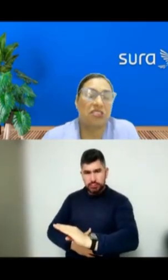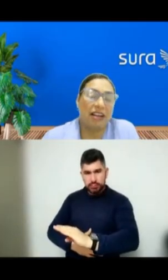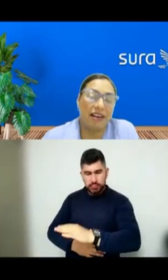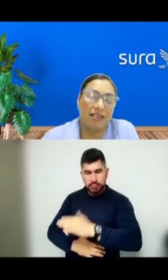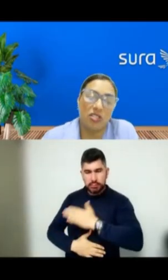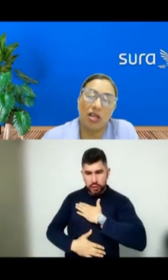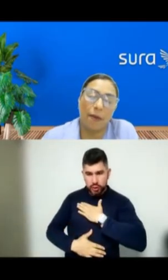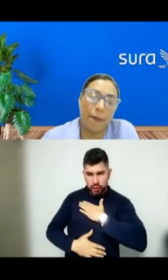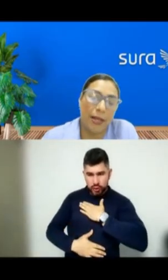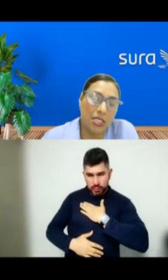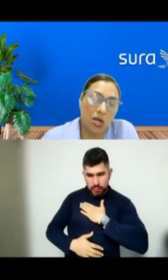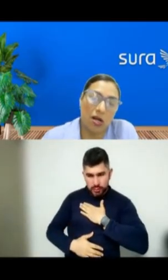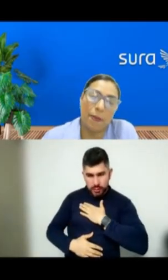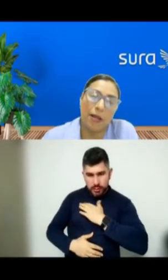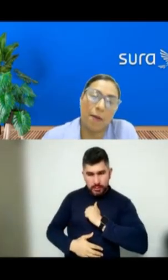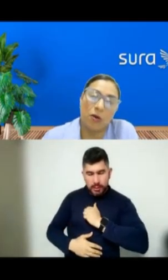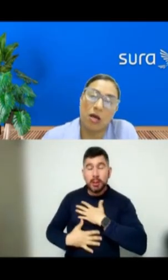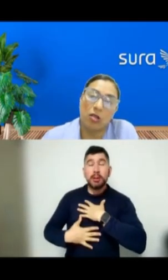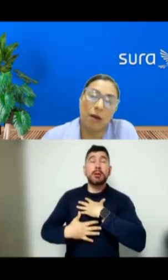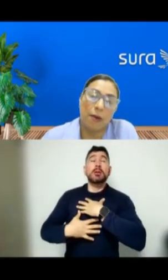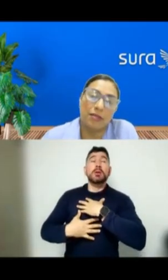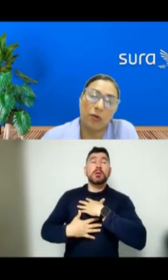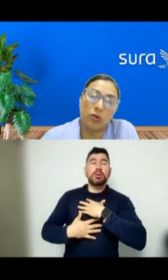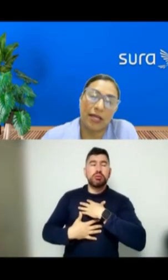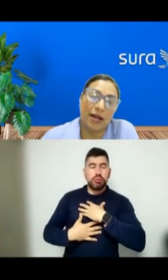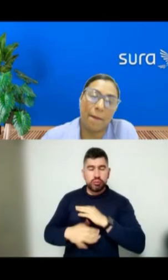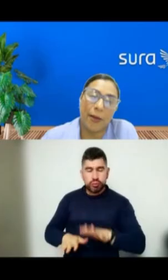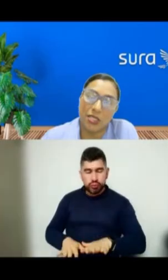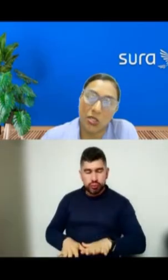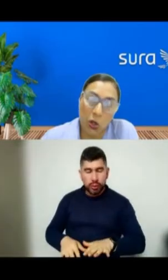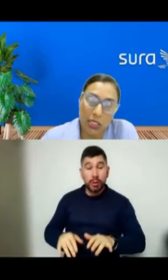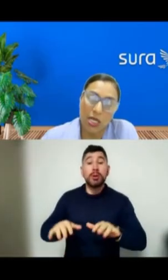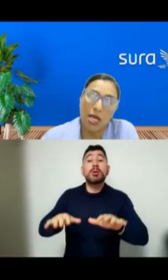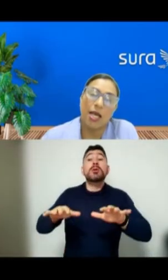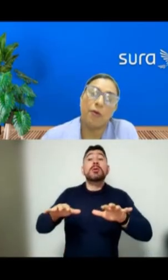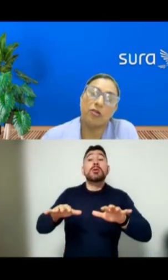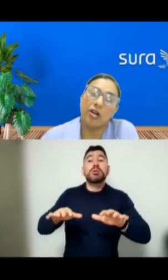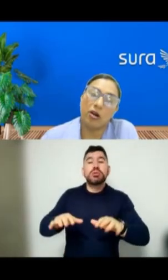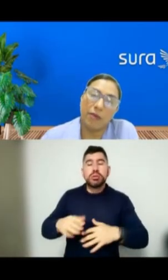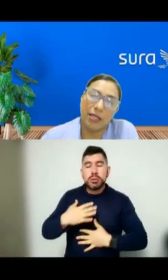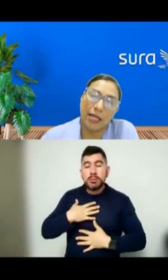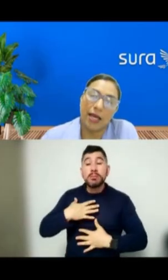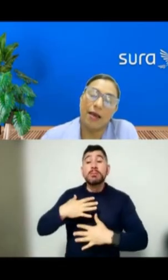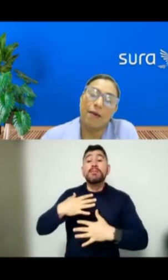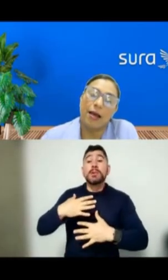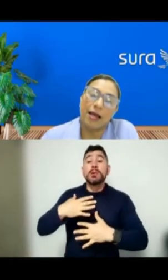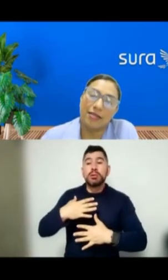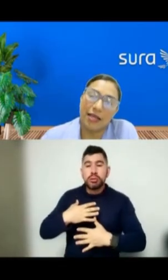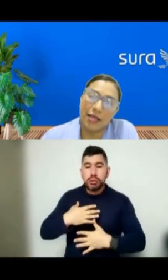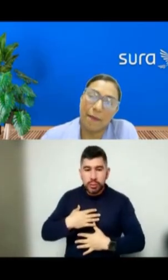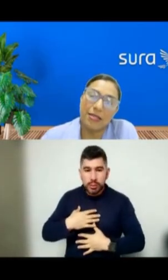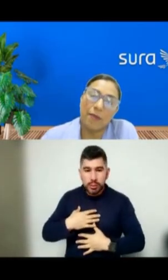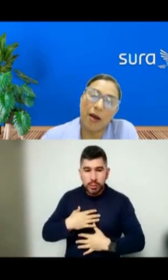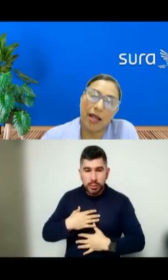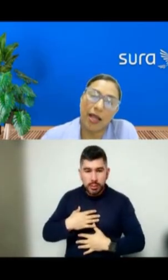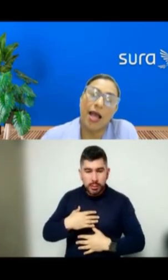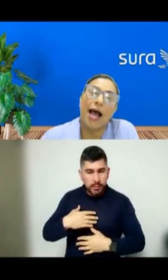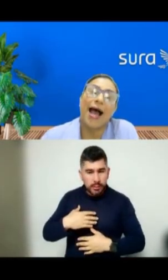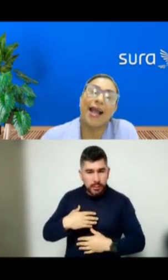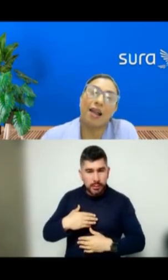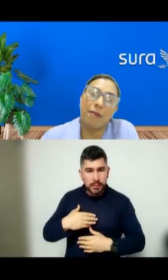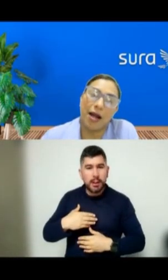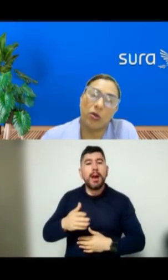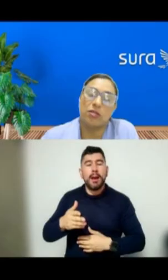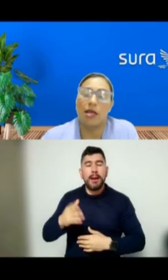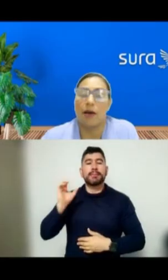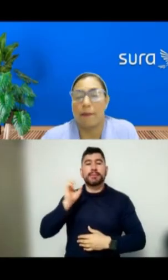calmándome, hacemos el ejercicio de respiración, respiramos, hacemos tres respiraciones y posteriormente, enseguida empezamos a,